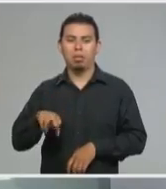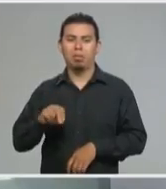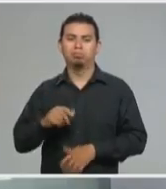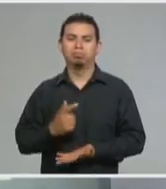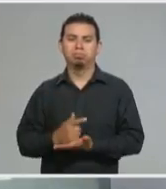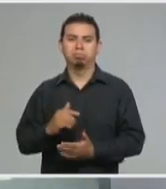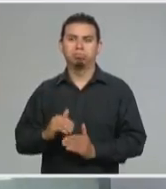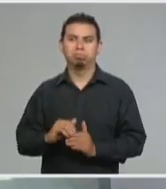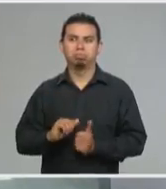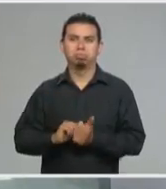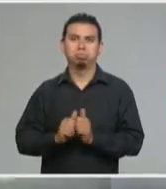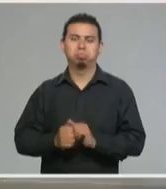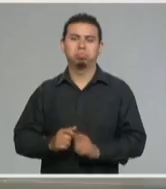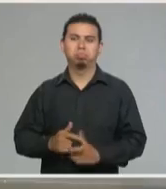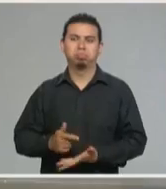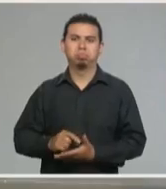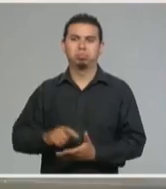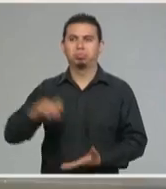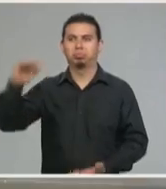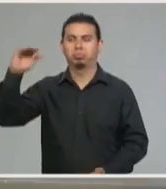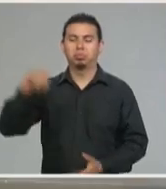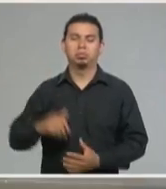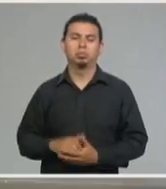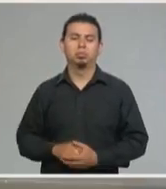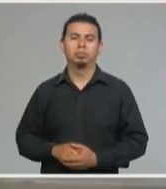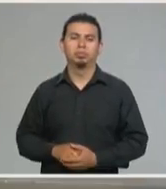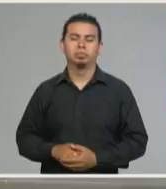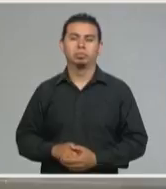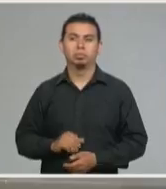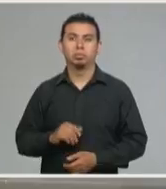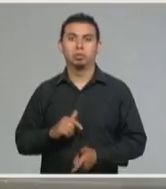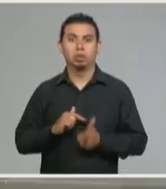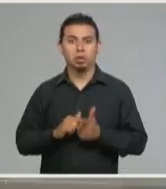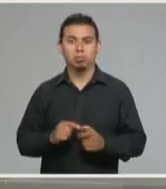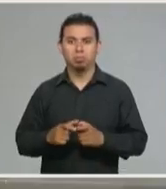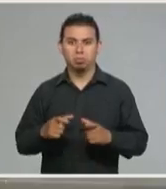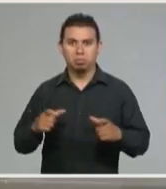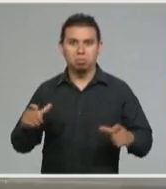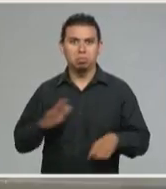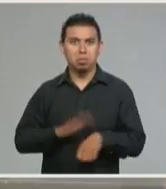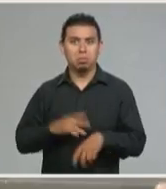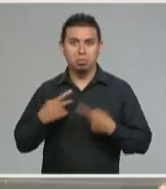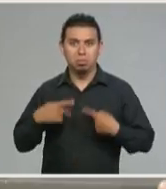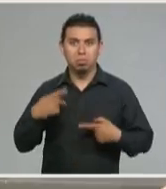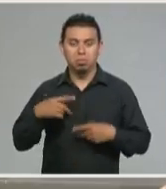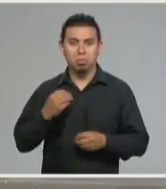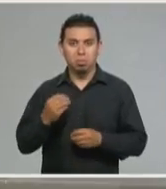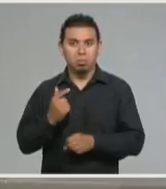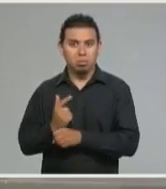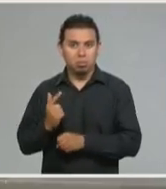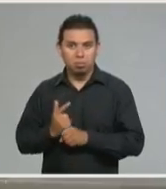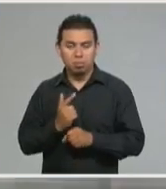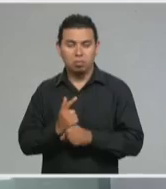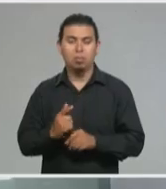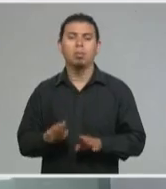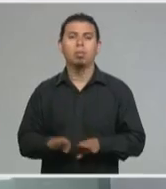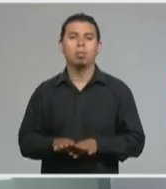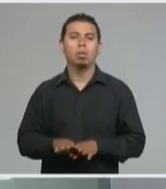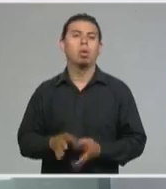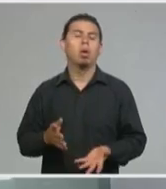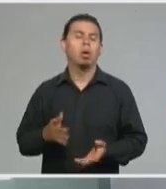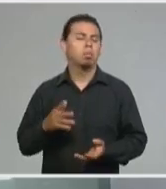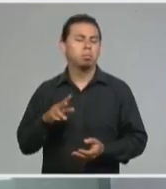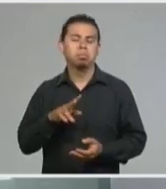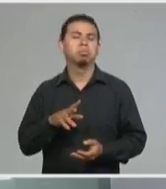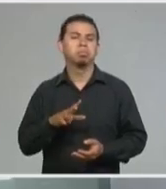un padecimiento que, de acuerdo con las estadísticas, marca que está en incremento, estancado? Así es. A través de los años se ha ido incrementando. No es uno de